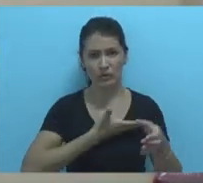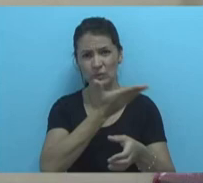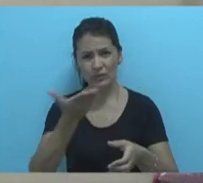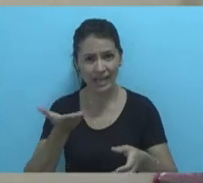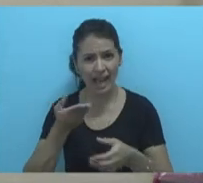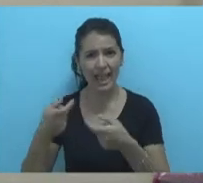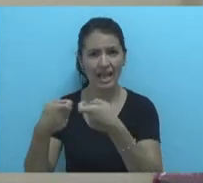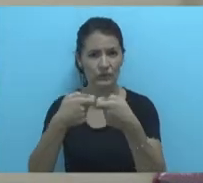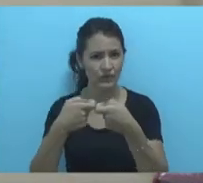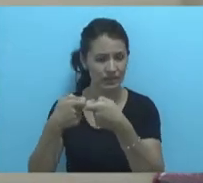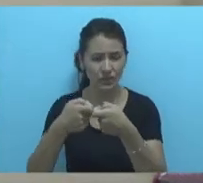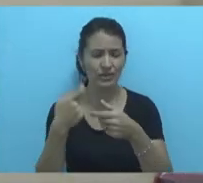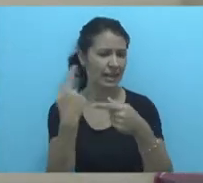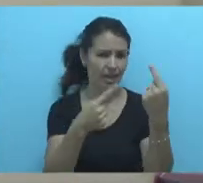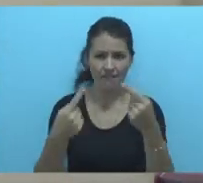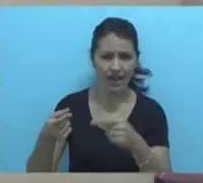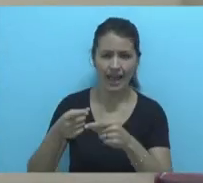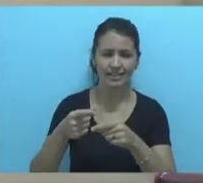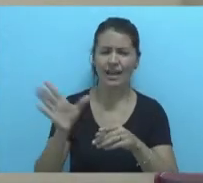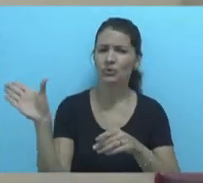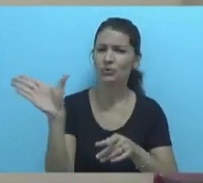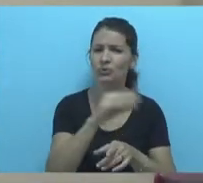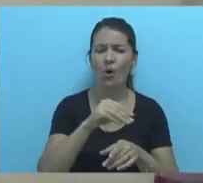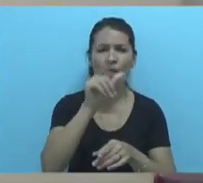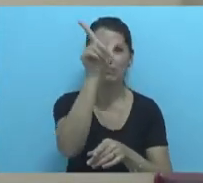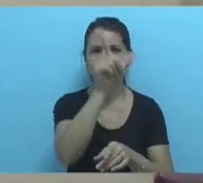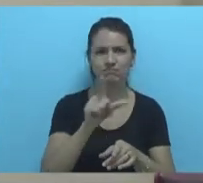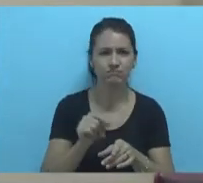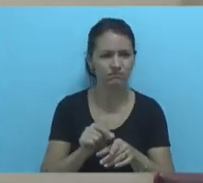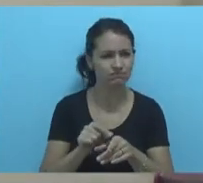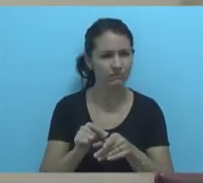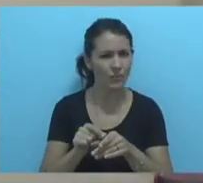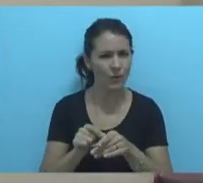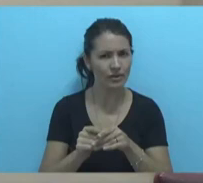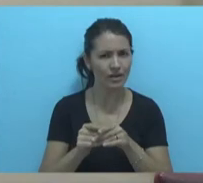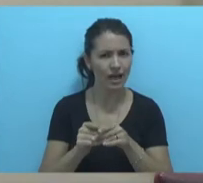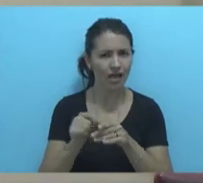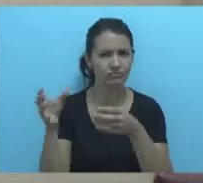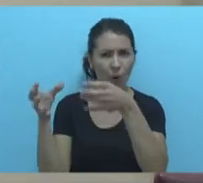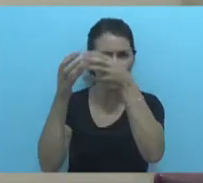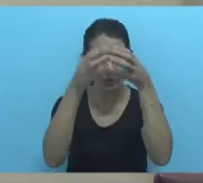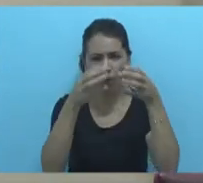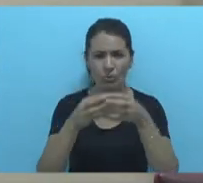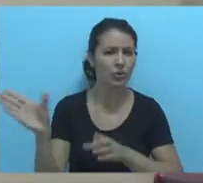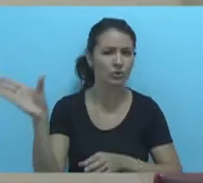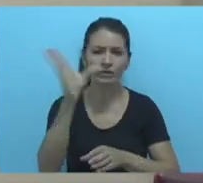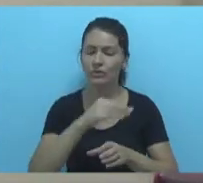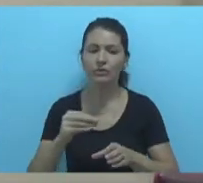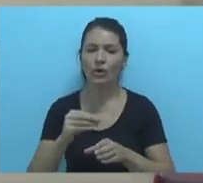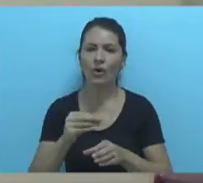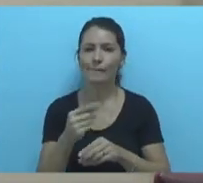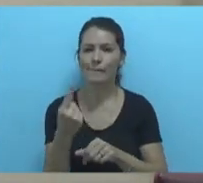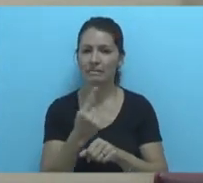sociales de la República Argentina, conquistamos algo tan básico y